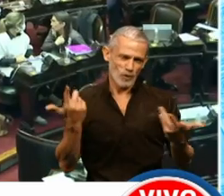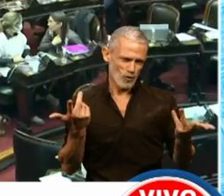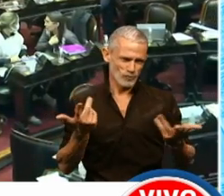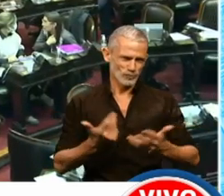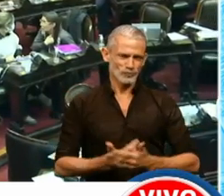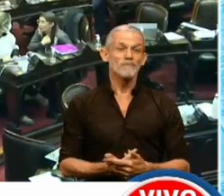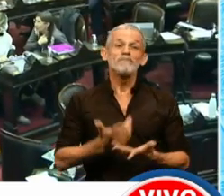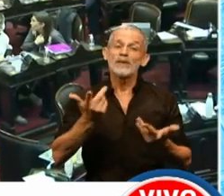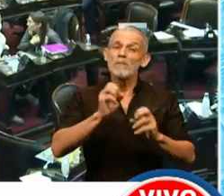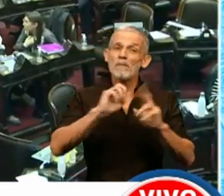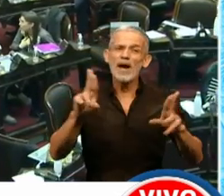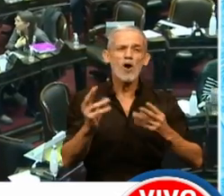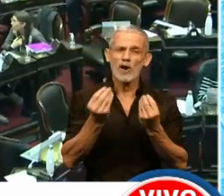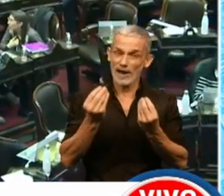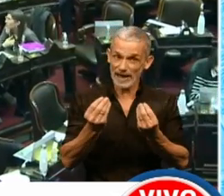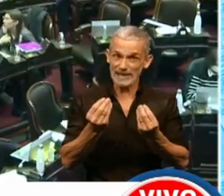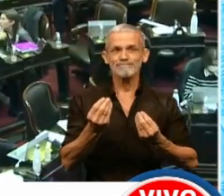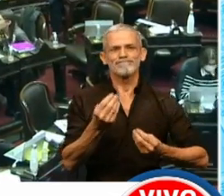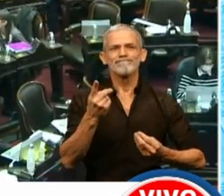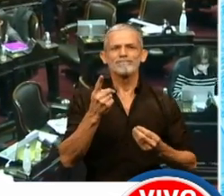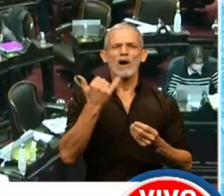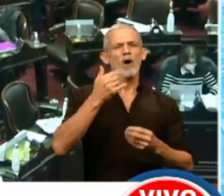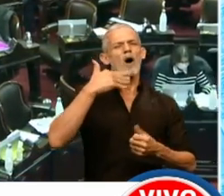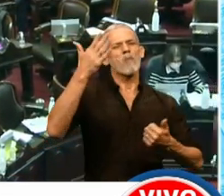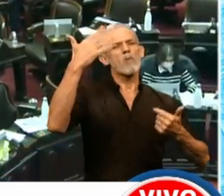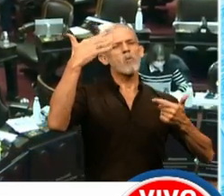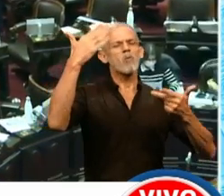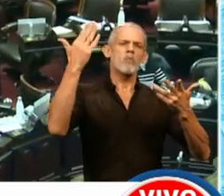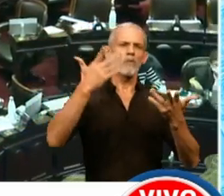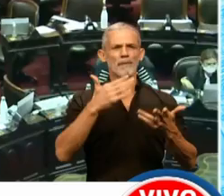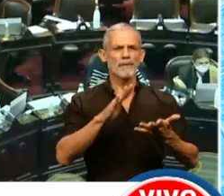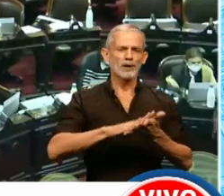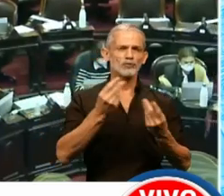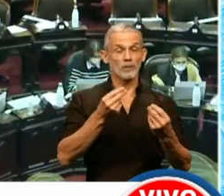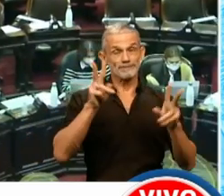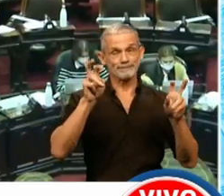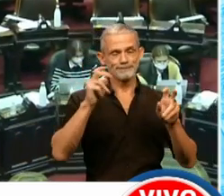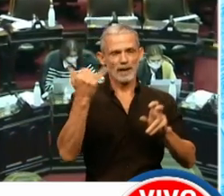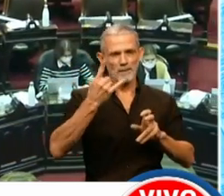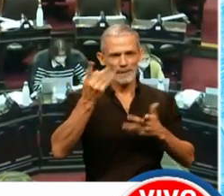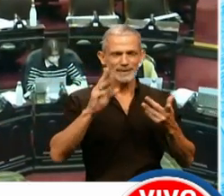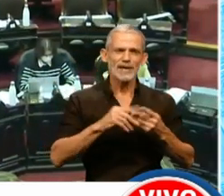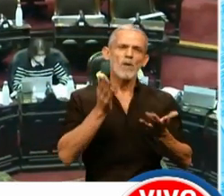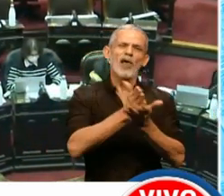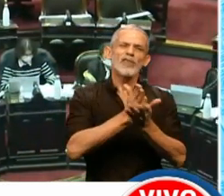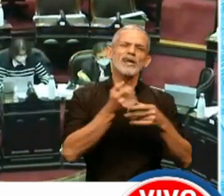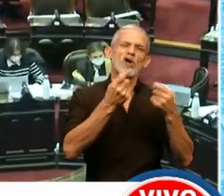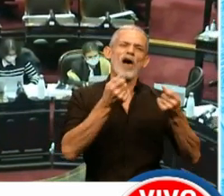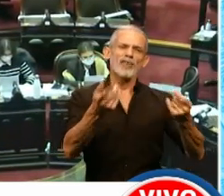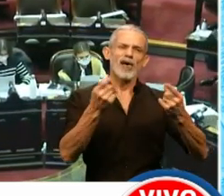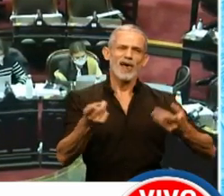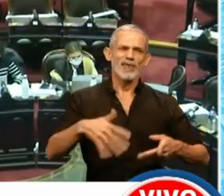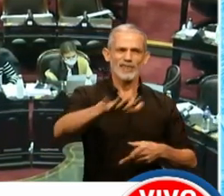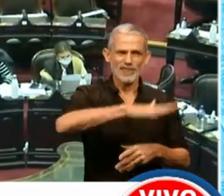y lo peor de todo es que detrás de un discurso que se basa supuestamente en la ampliación de derechos y en la